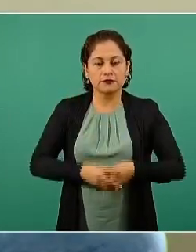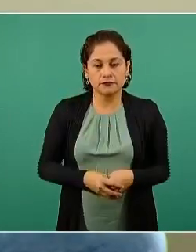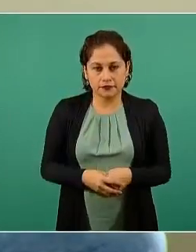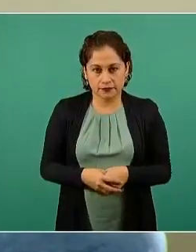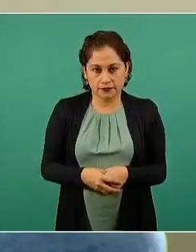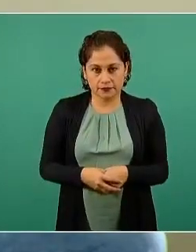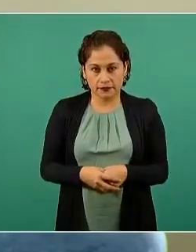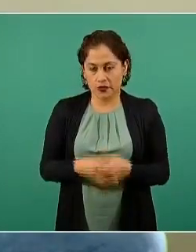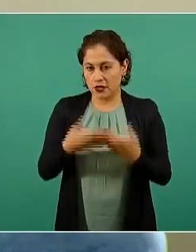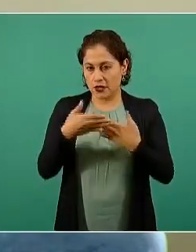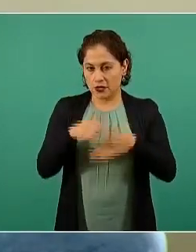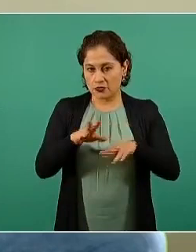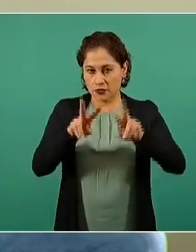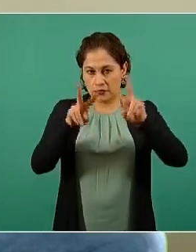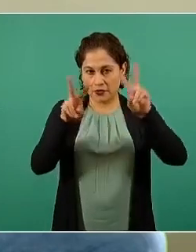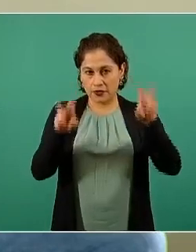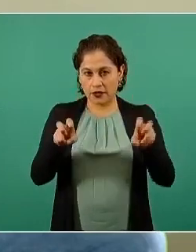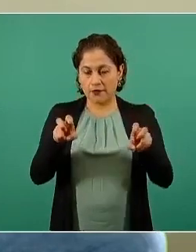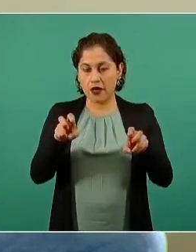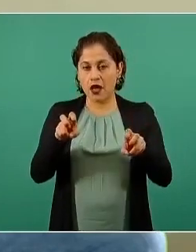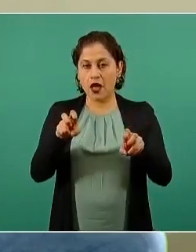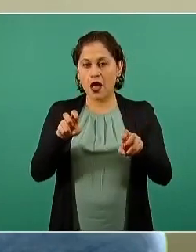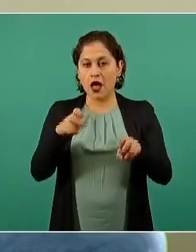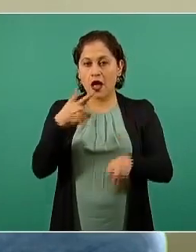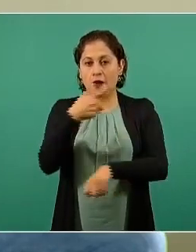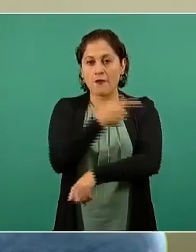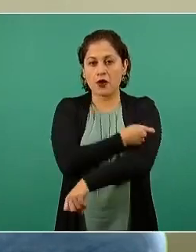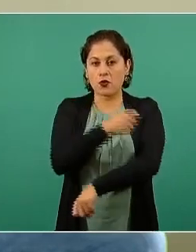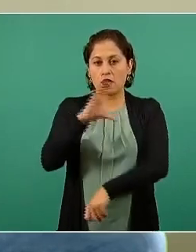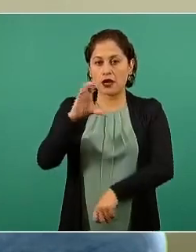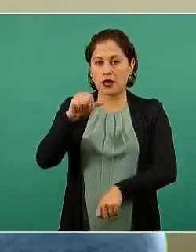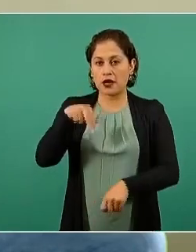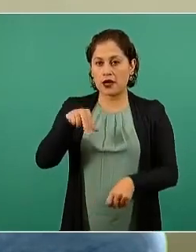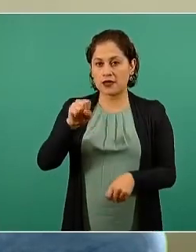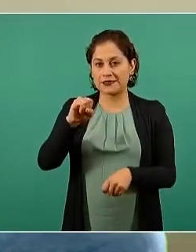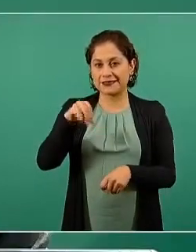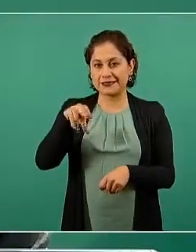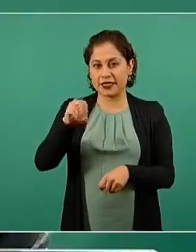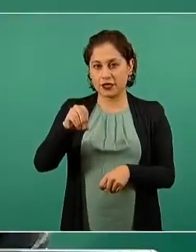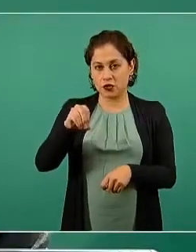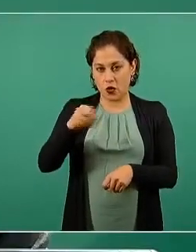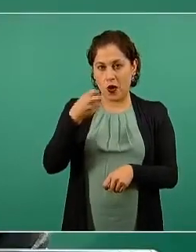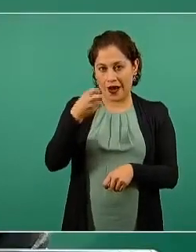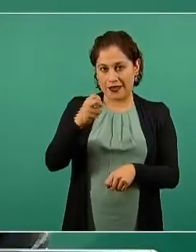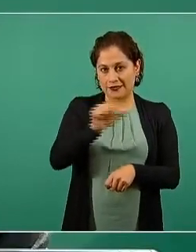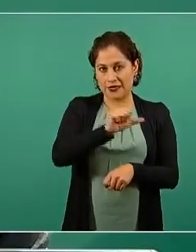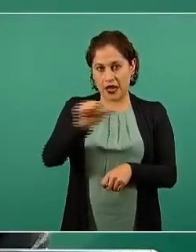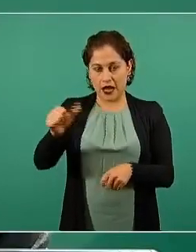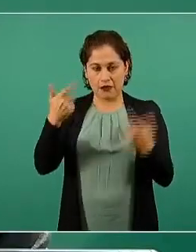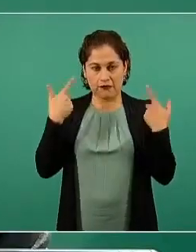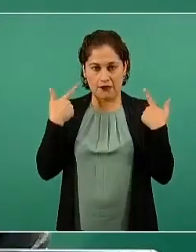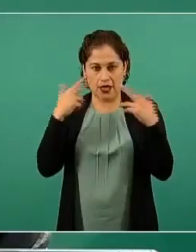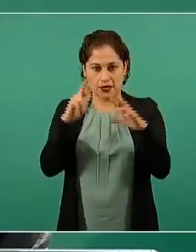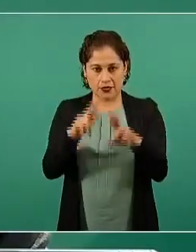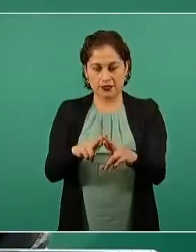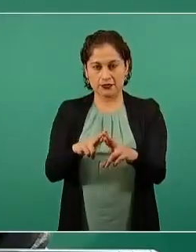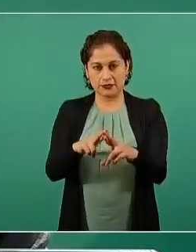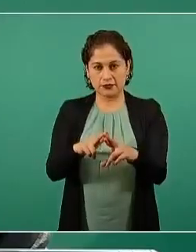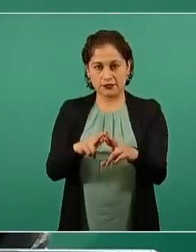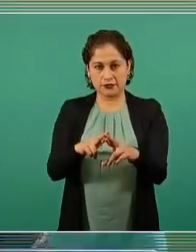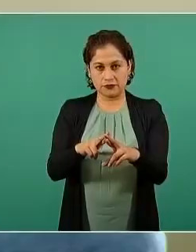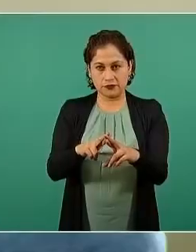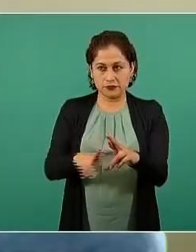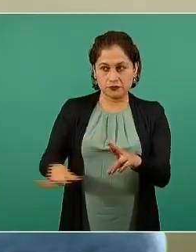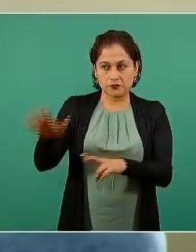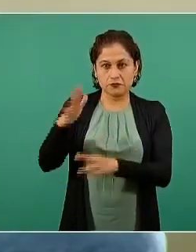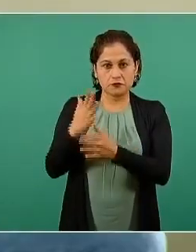sobre la vacuna CanSino, que se le está aplicando a la población de los maestros, que a los